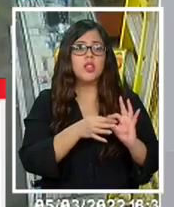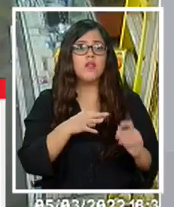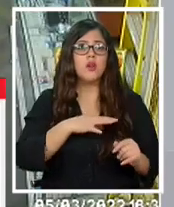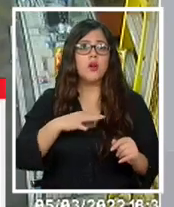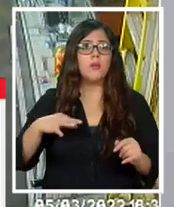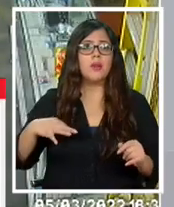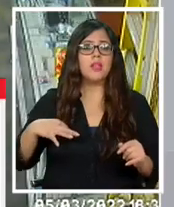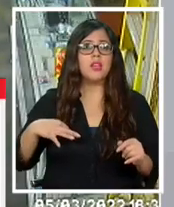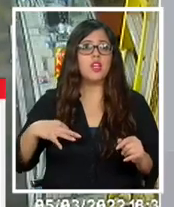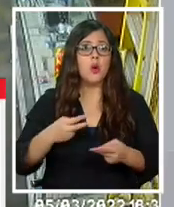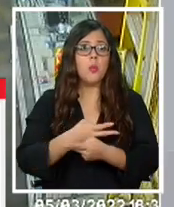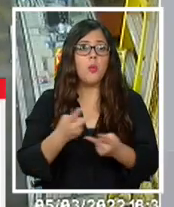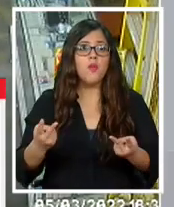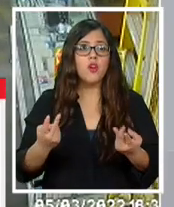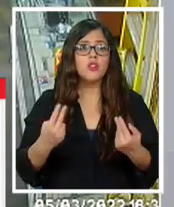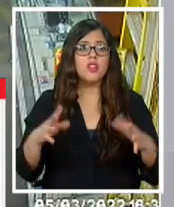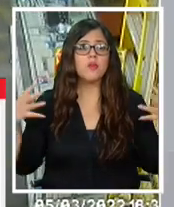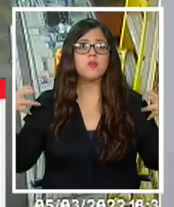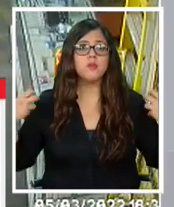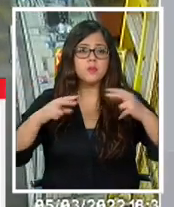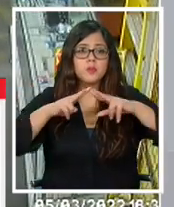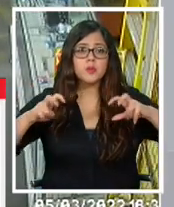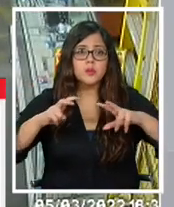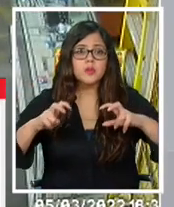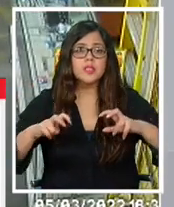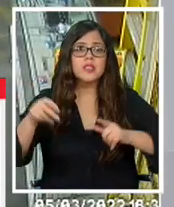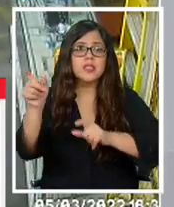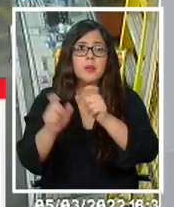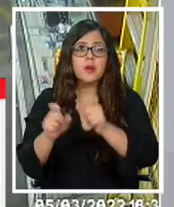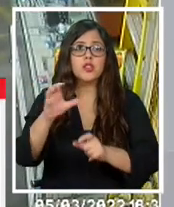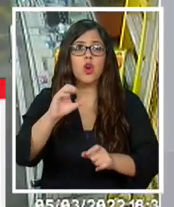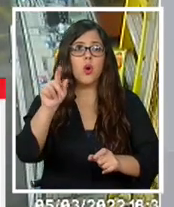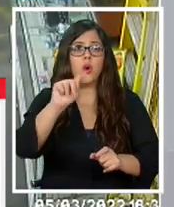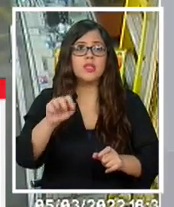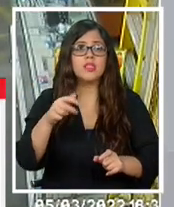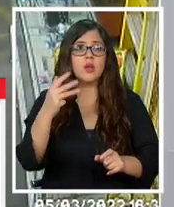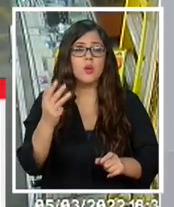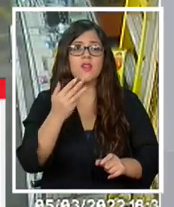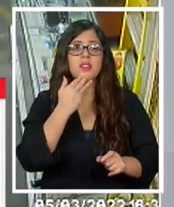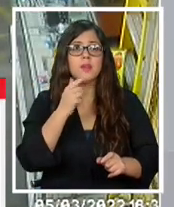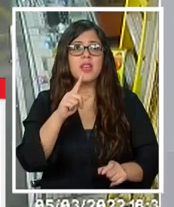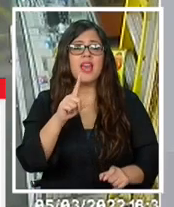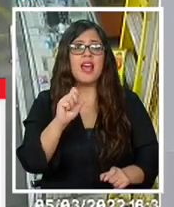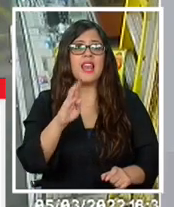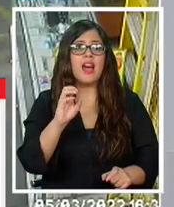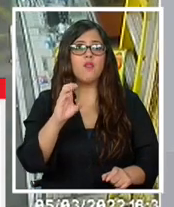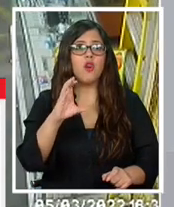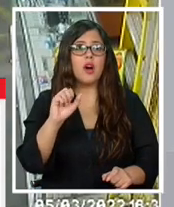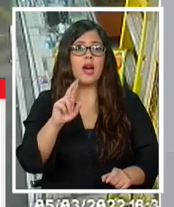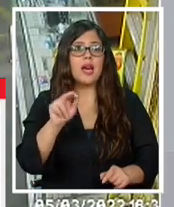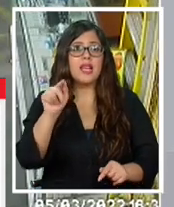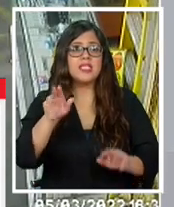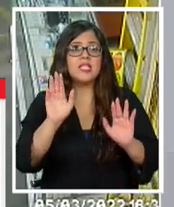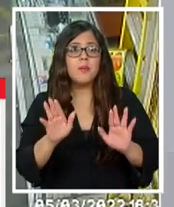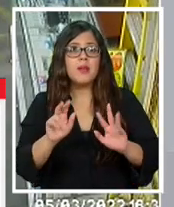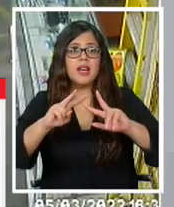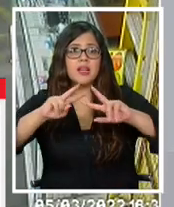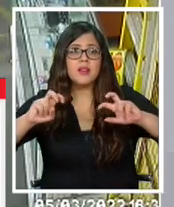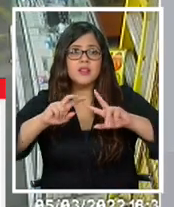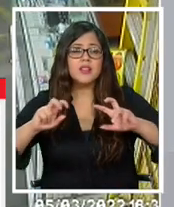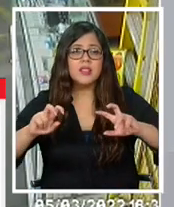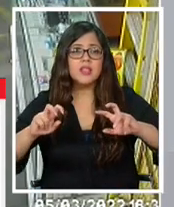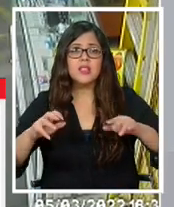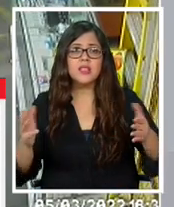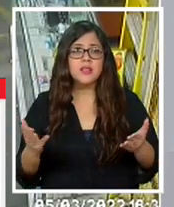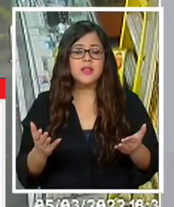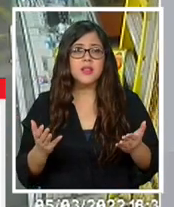Público dispuso diligencia de investigación a cargo del personal especializado de OS9 y de la OCAR de nuestra institución. Se espera que las diligencias de